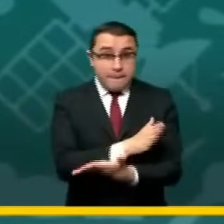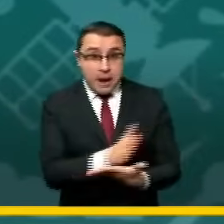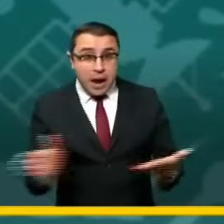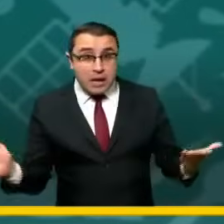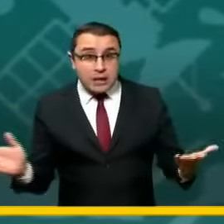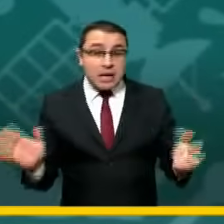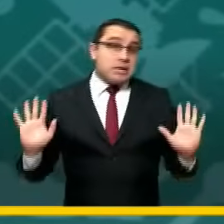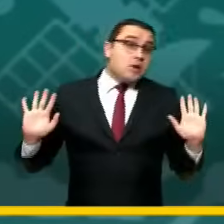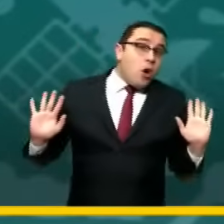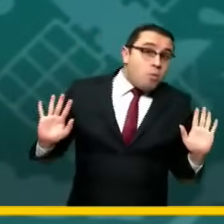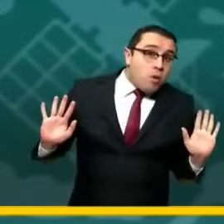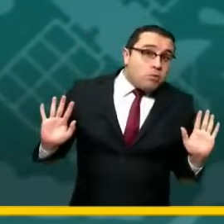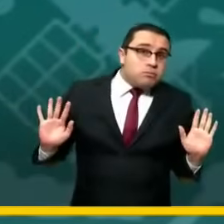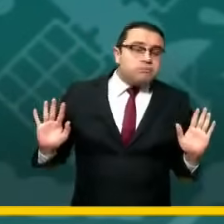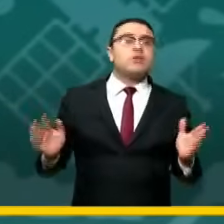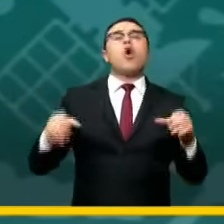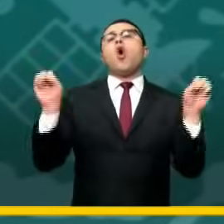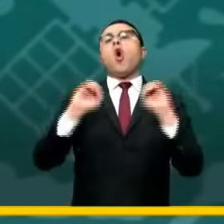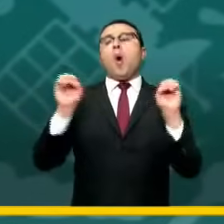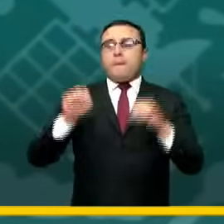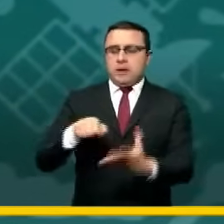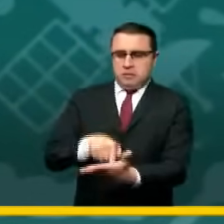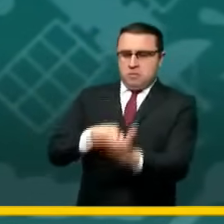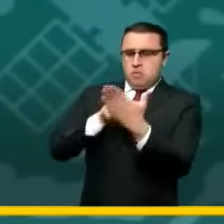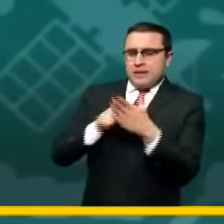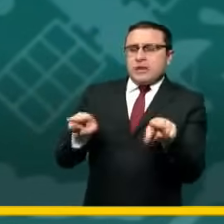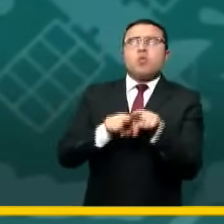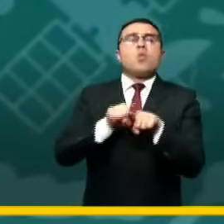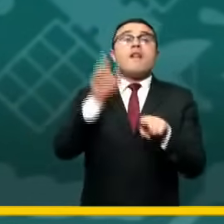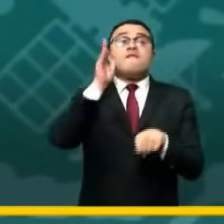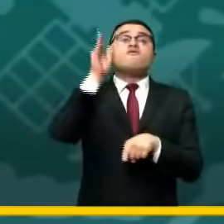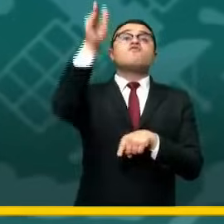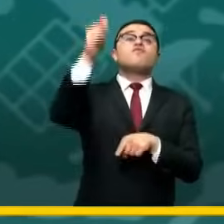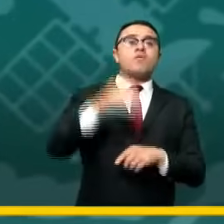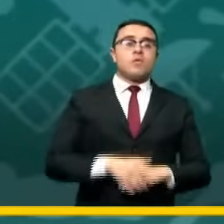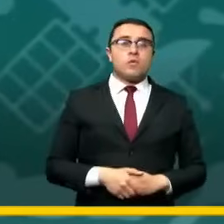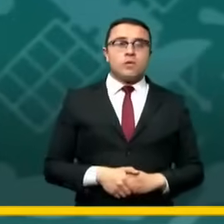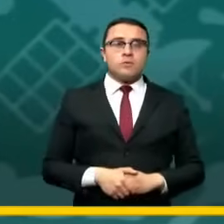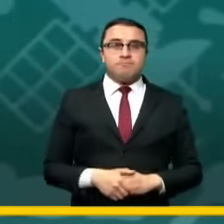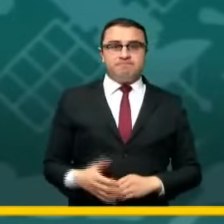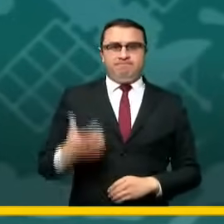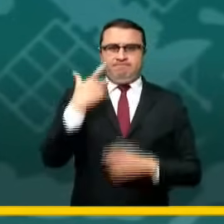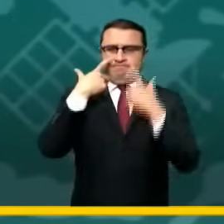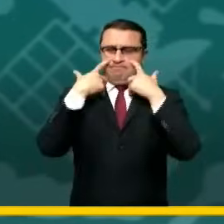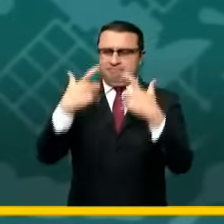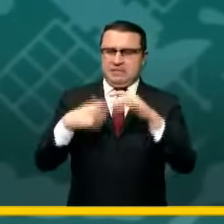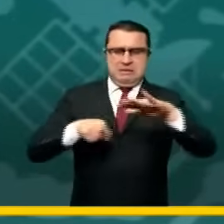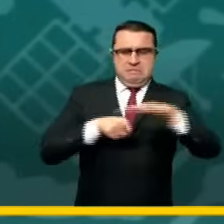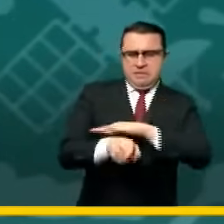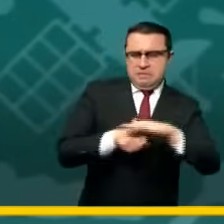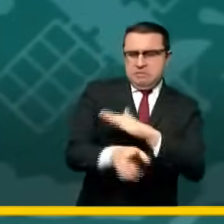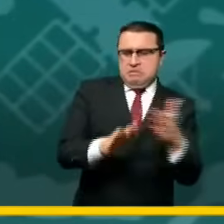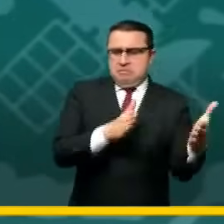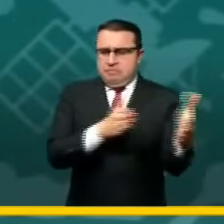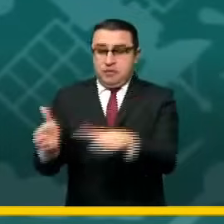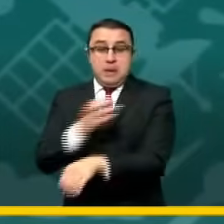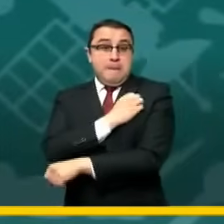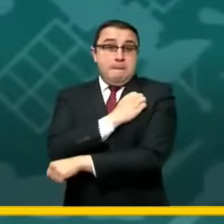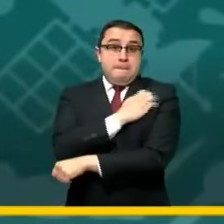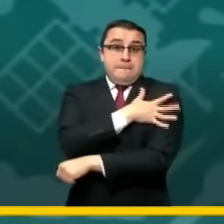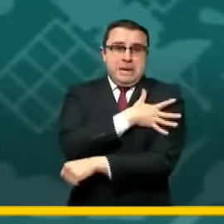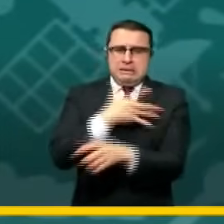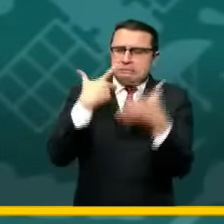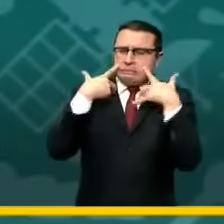mirar allí un espejo del inmediato futuro? El genocidio y la barbarie desatada sobre el pueblo